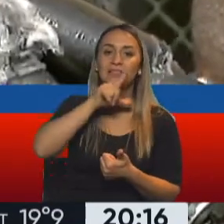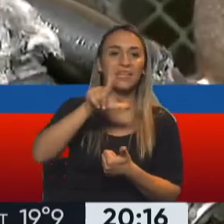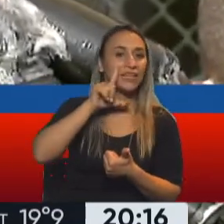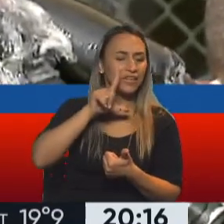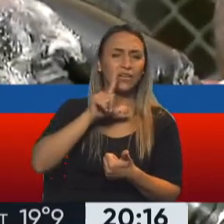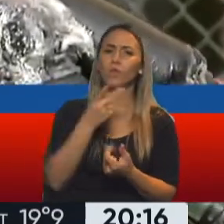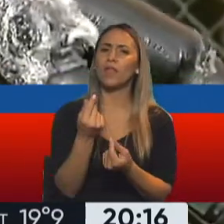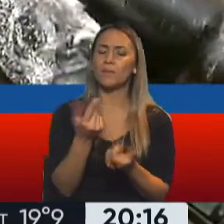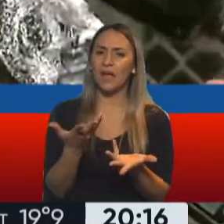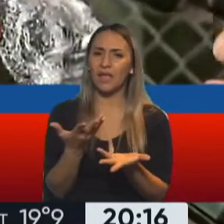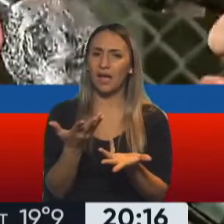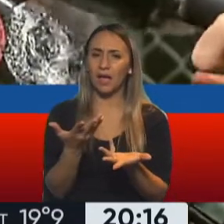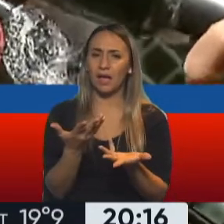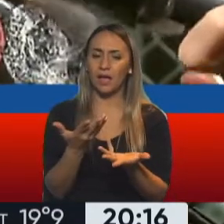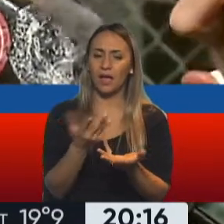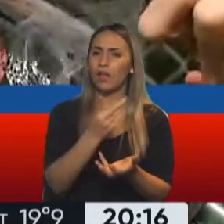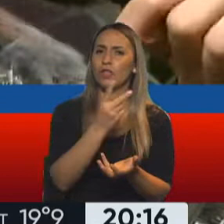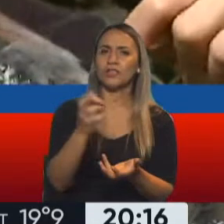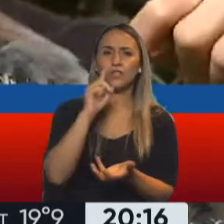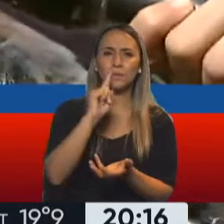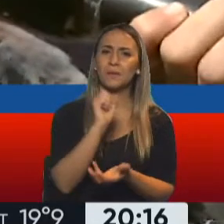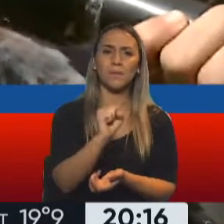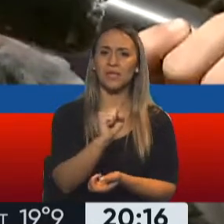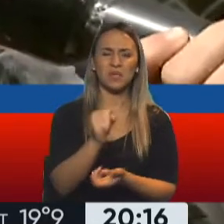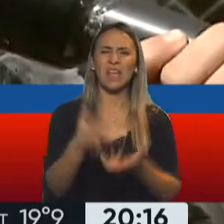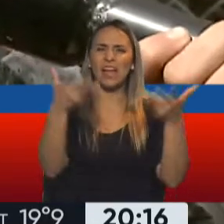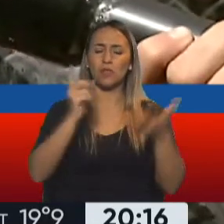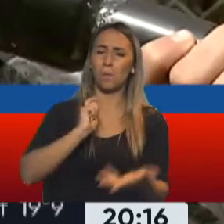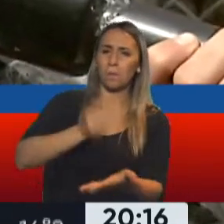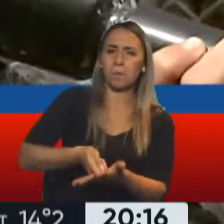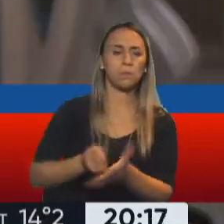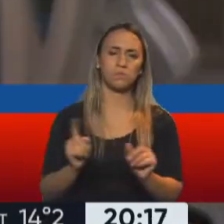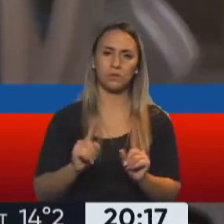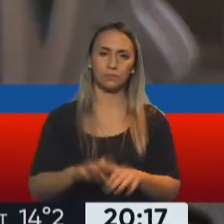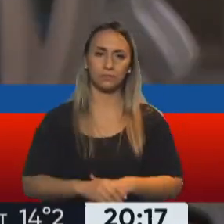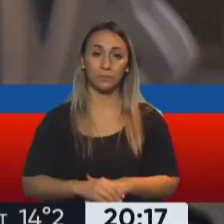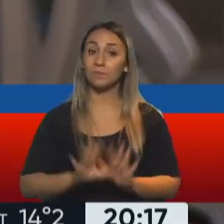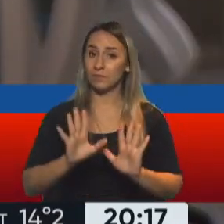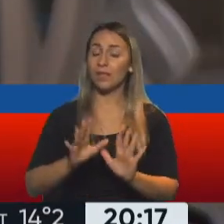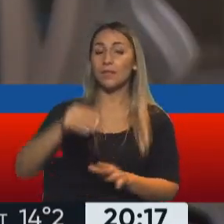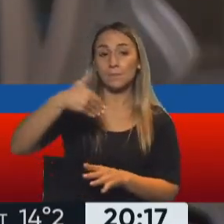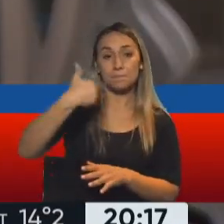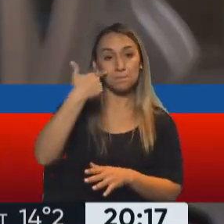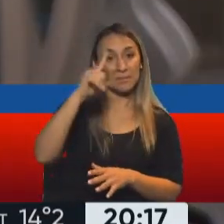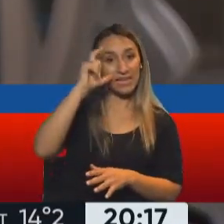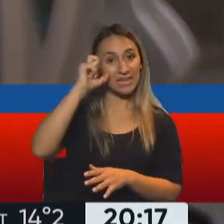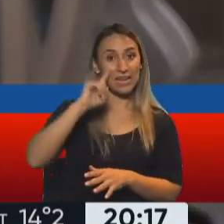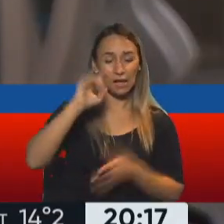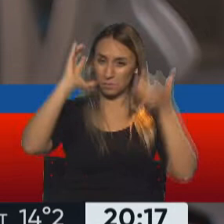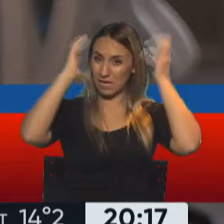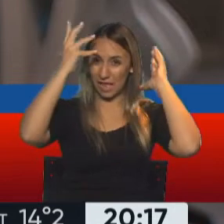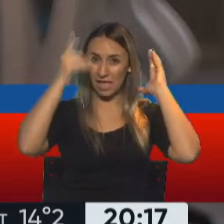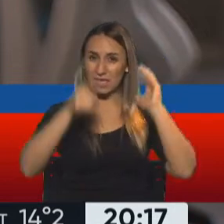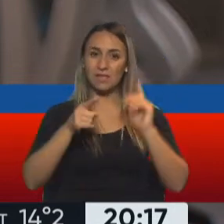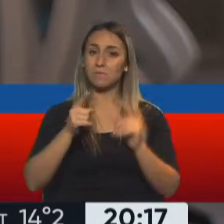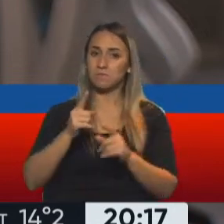cantidad no alrededor de 200 mil pesos no no fue tan tan significativo desde la cuenta de mi ley no hemos reportado anuncios pagos